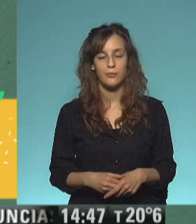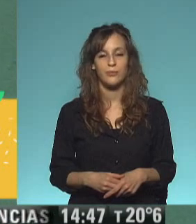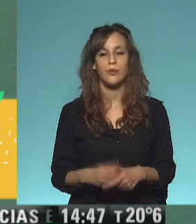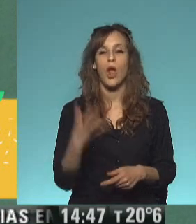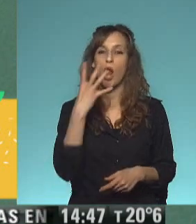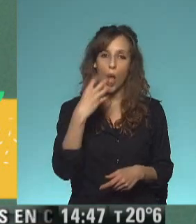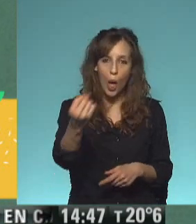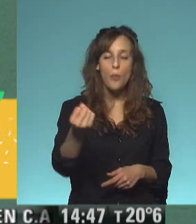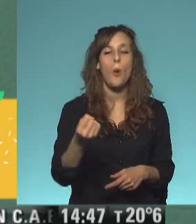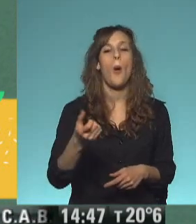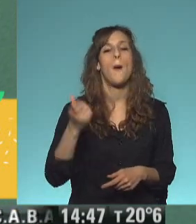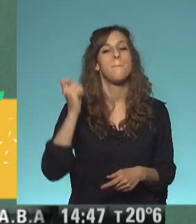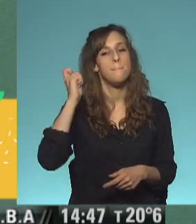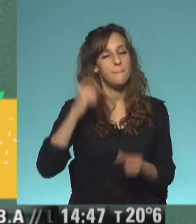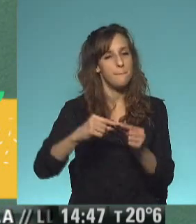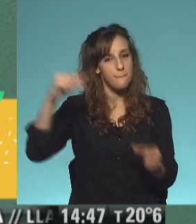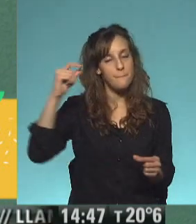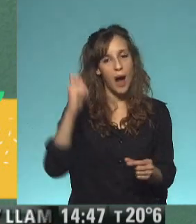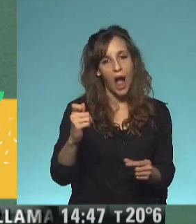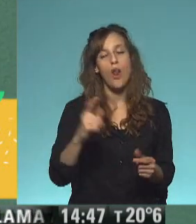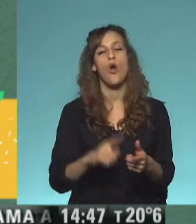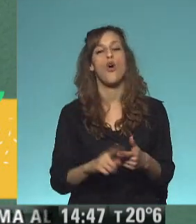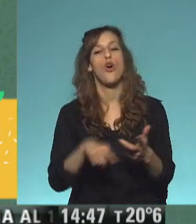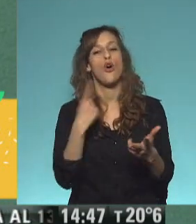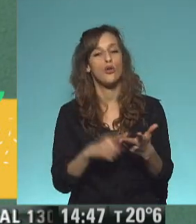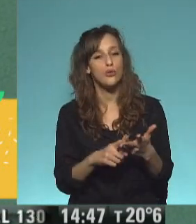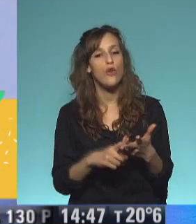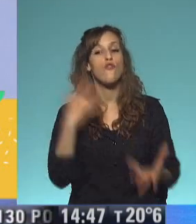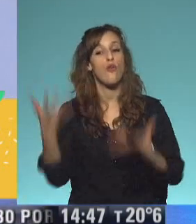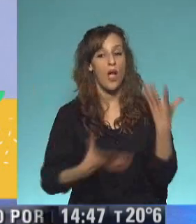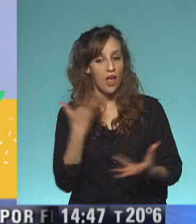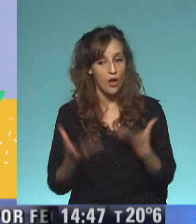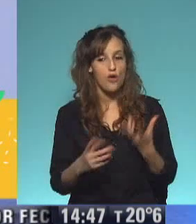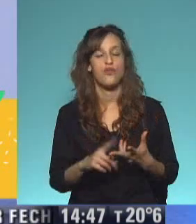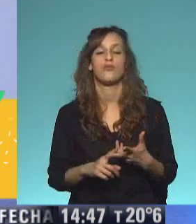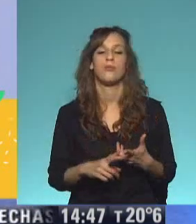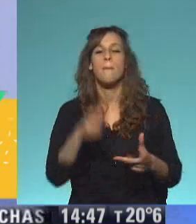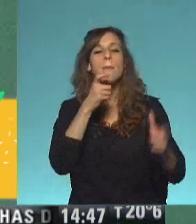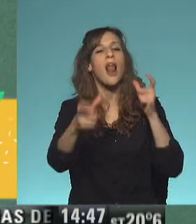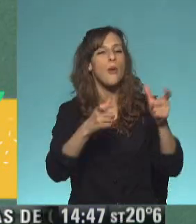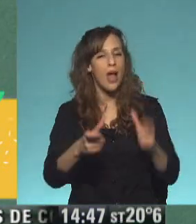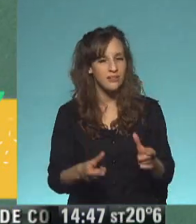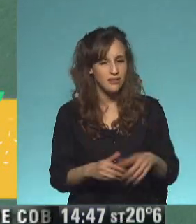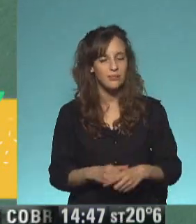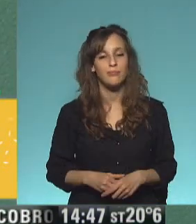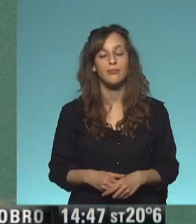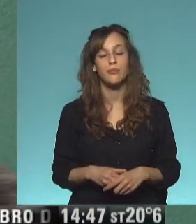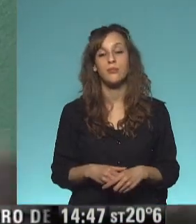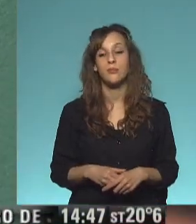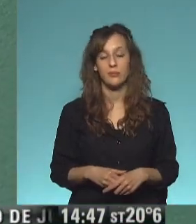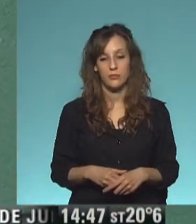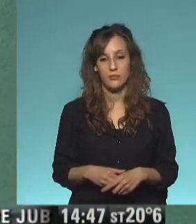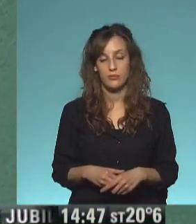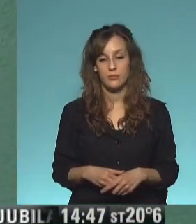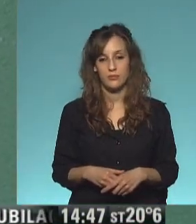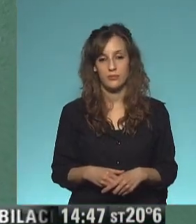Palo. Después palo. Palo. Después de palo venía fuego. Ahí en casa también están con nosotros ayudando. Ayúdennos, ¿eh? Después,